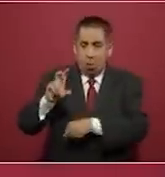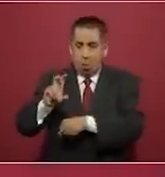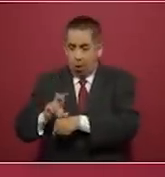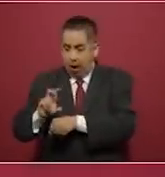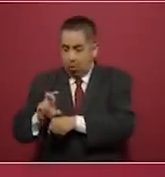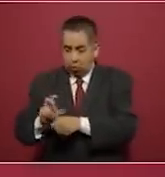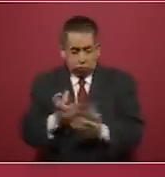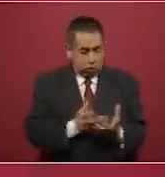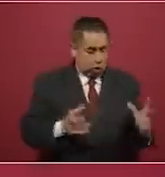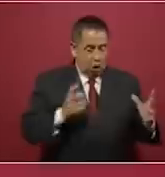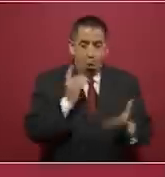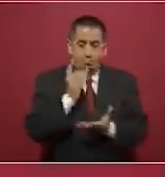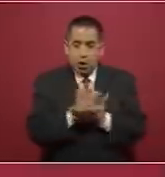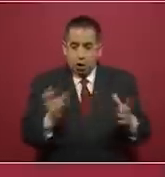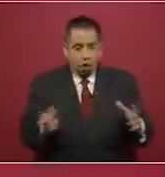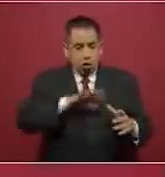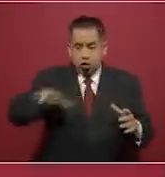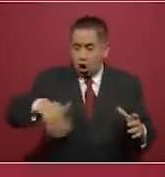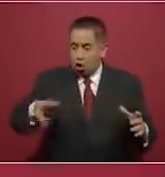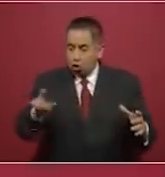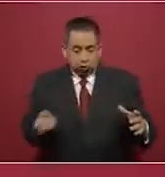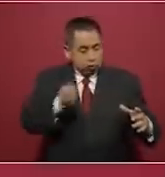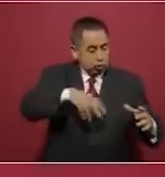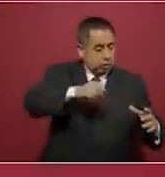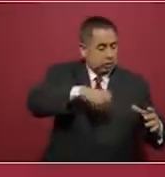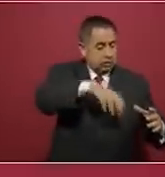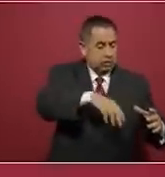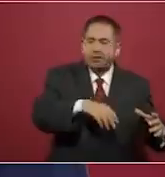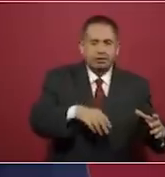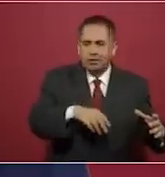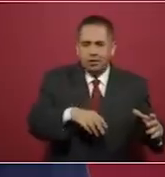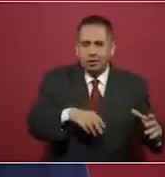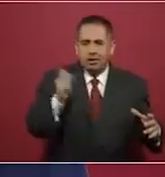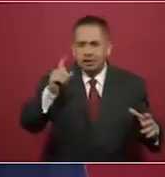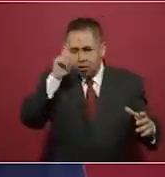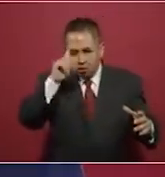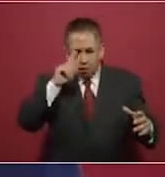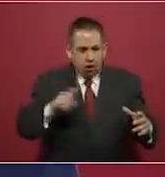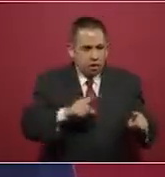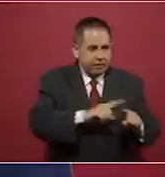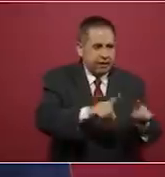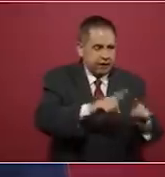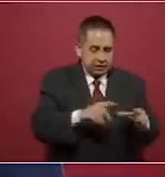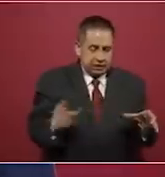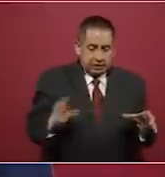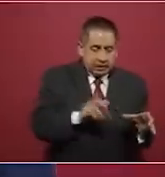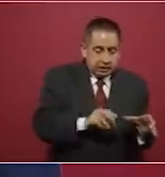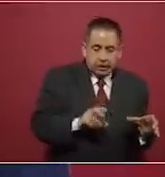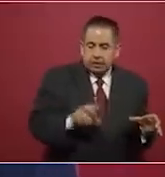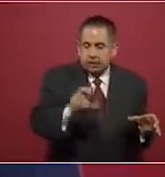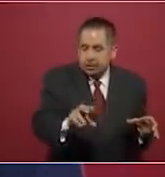canasta que por lo mismo era recomendable diversificar la